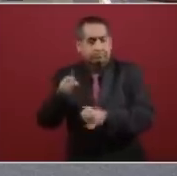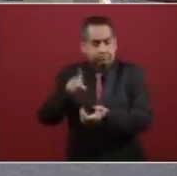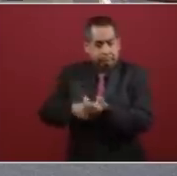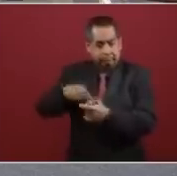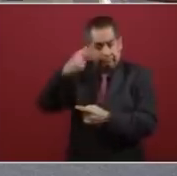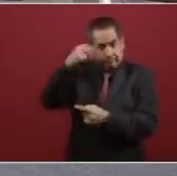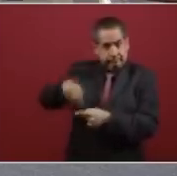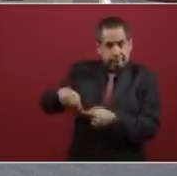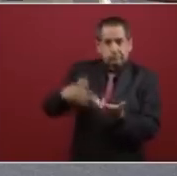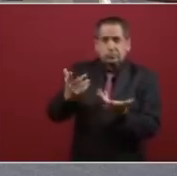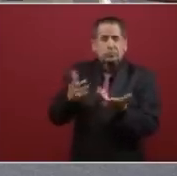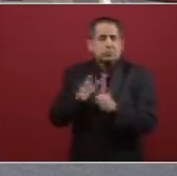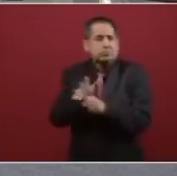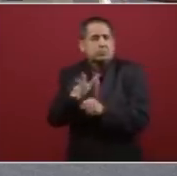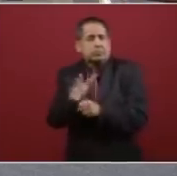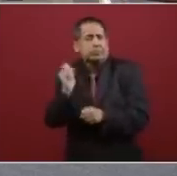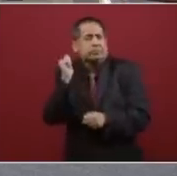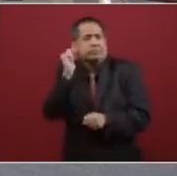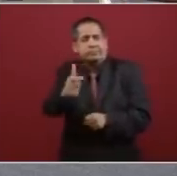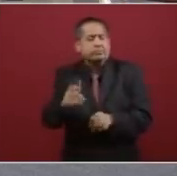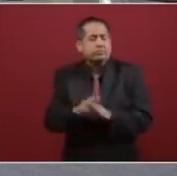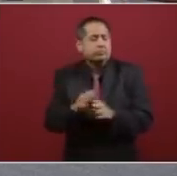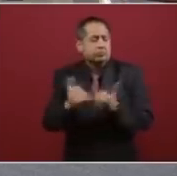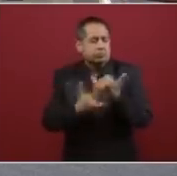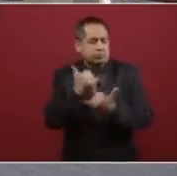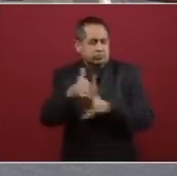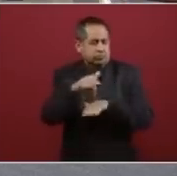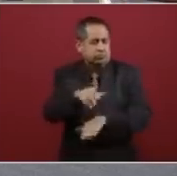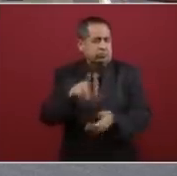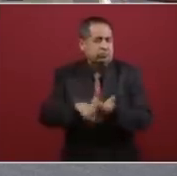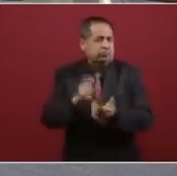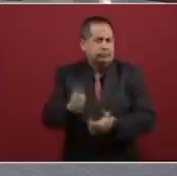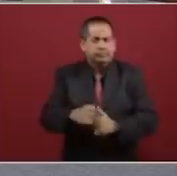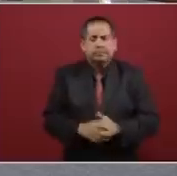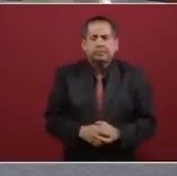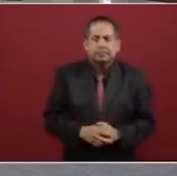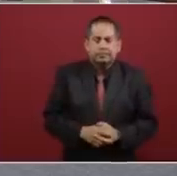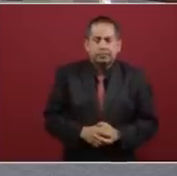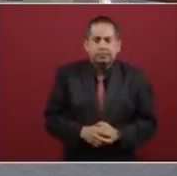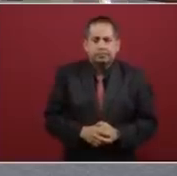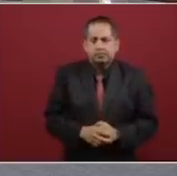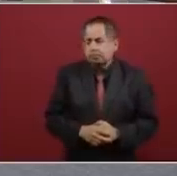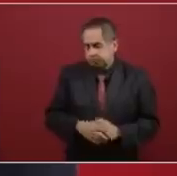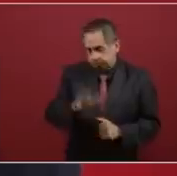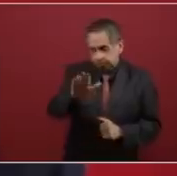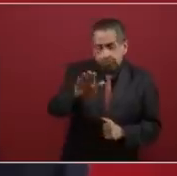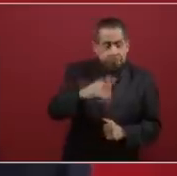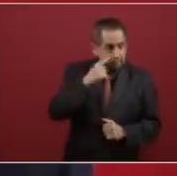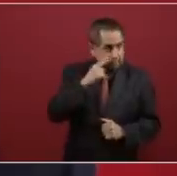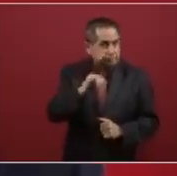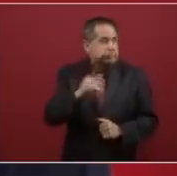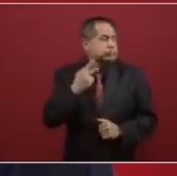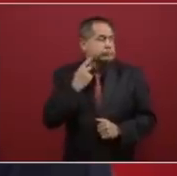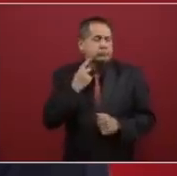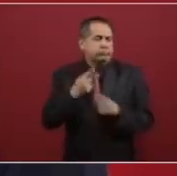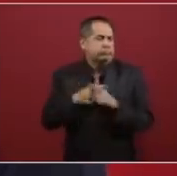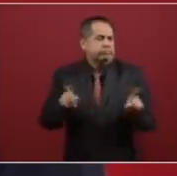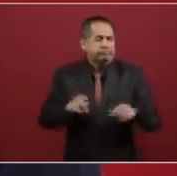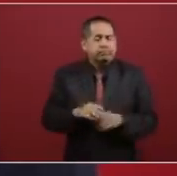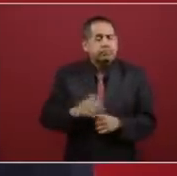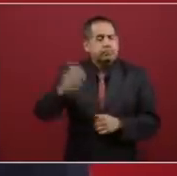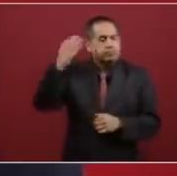mire, sí estamos llevando a cabo una política distinta. En